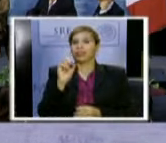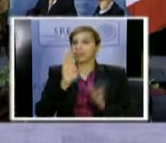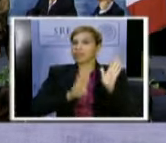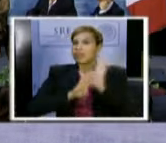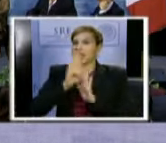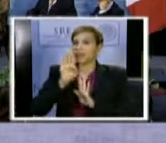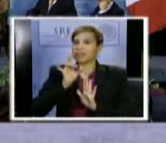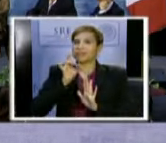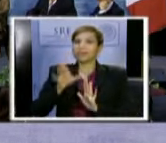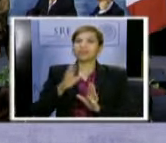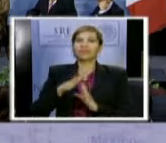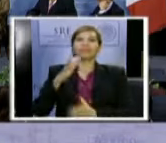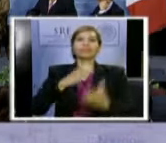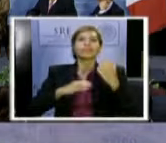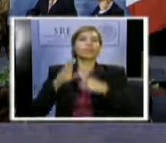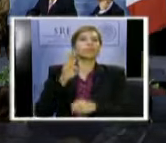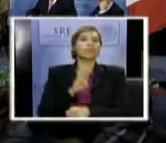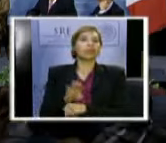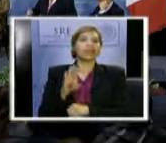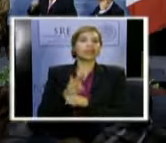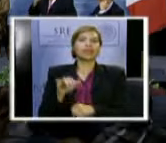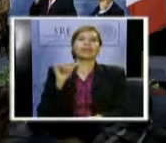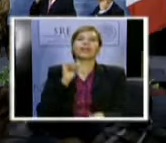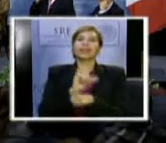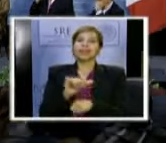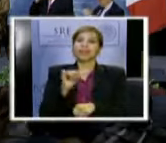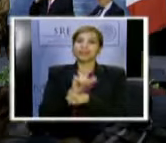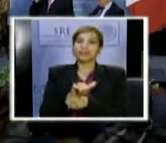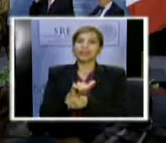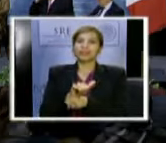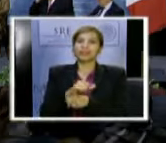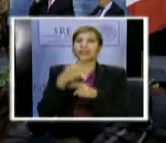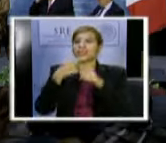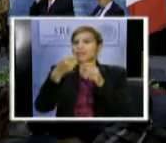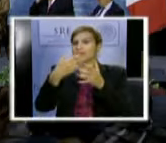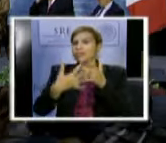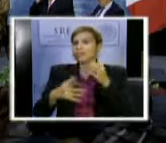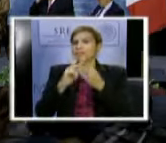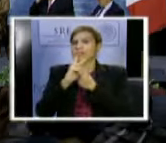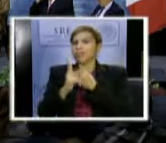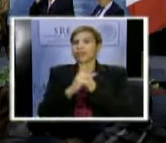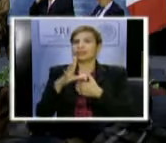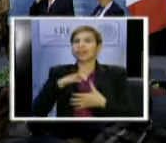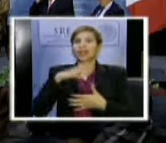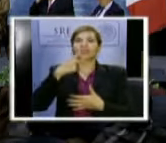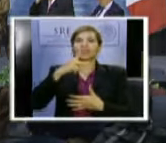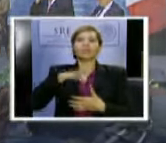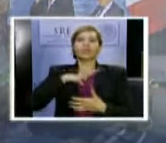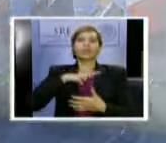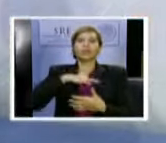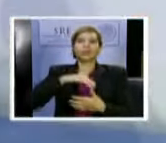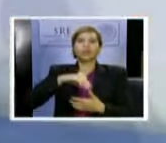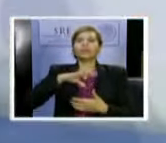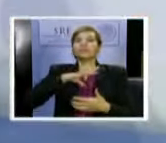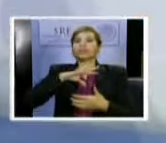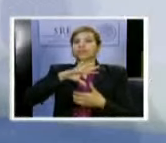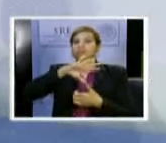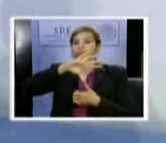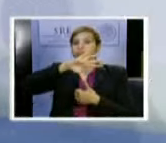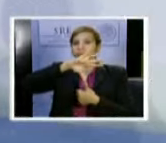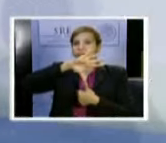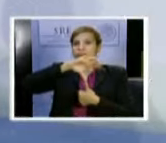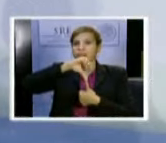también el comercio que tenemos con Brasil, Argentina y muchos otros países de Sudamérica juntos.